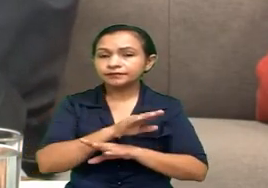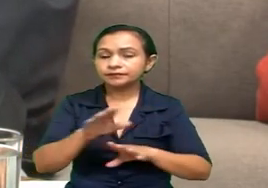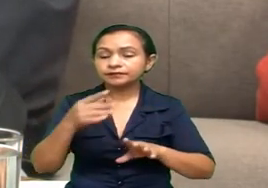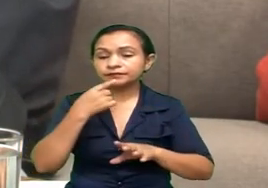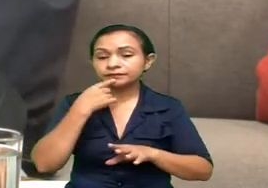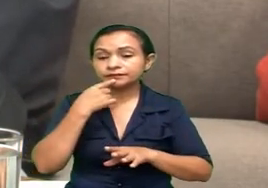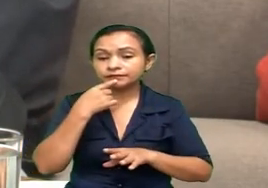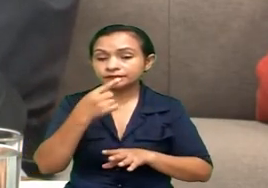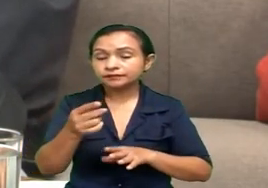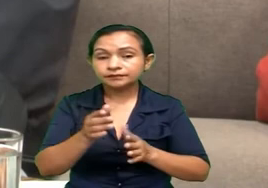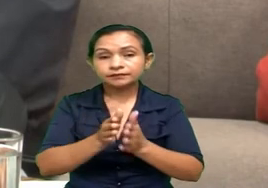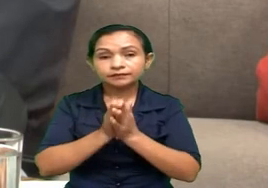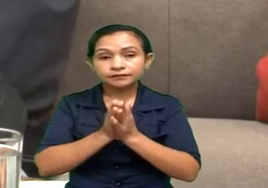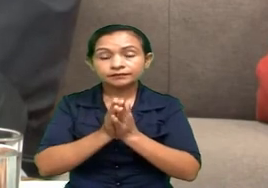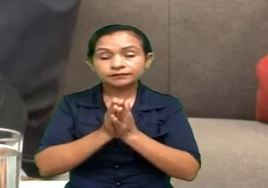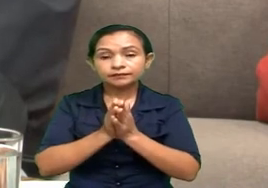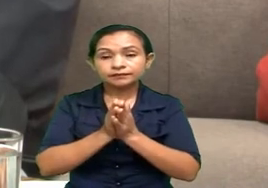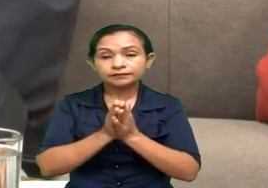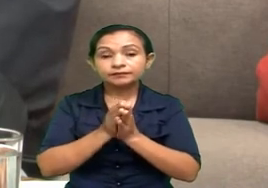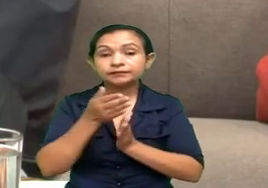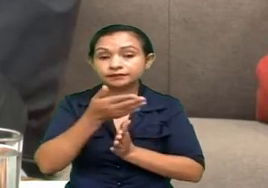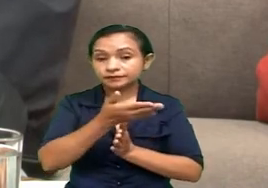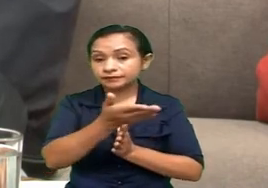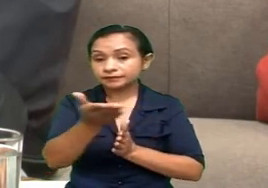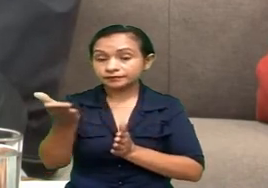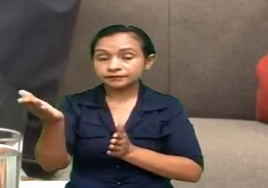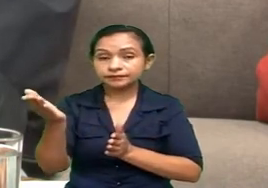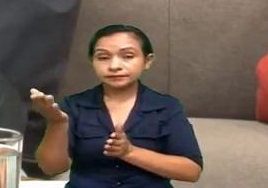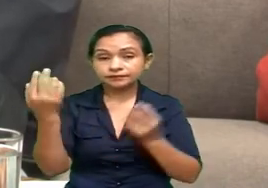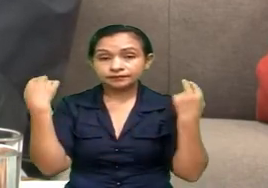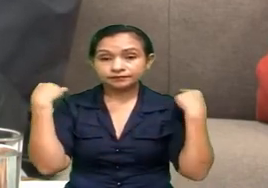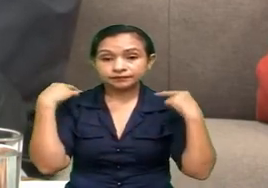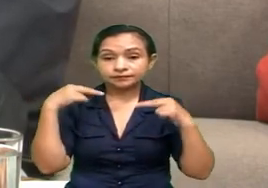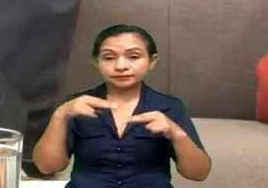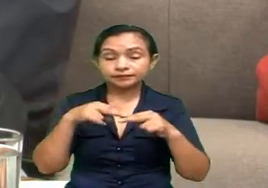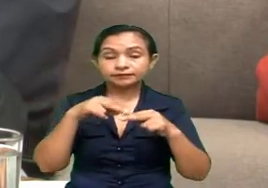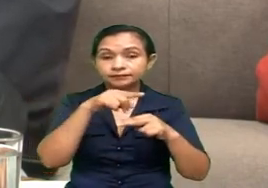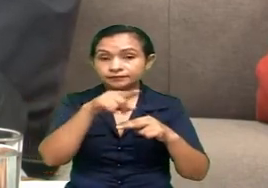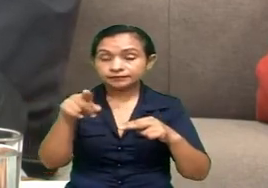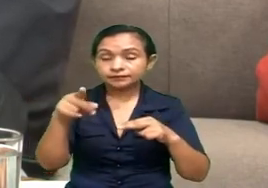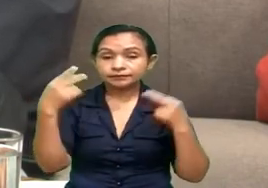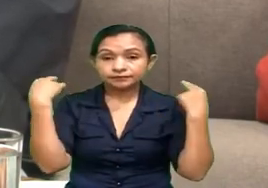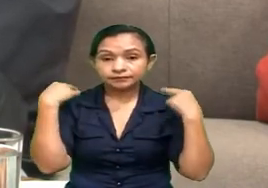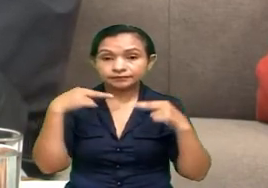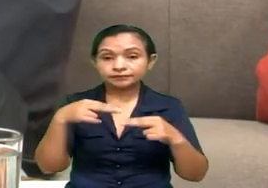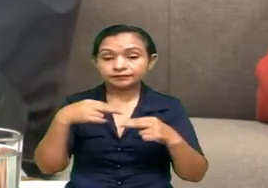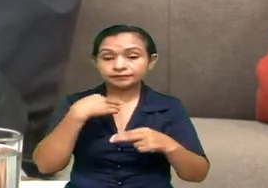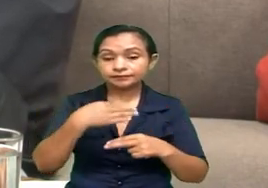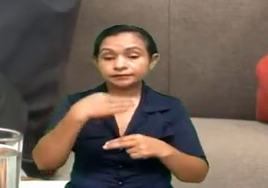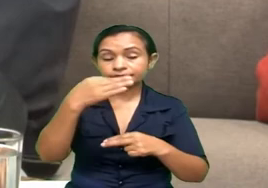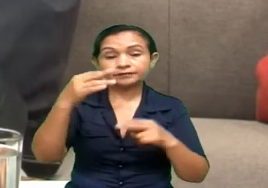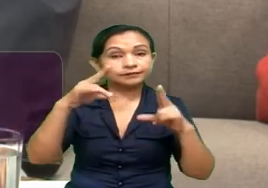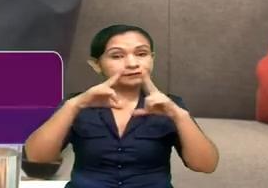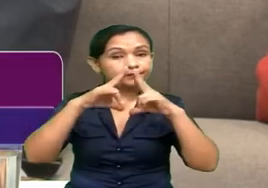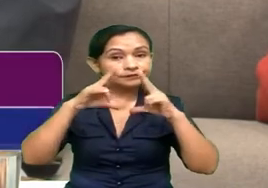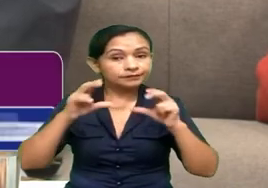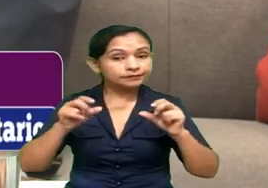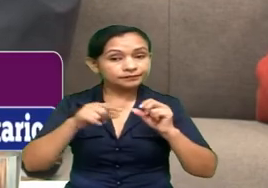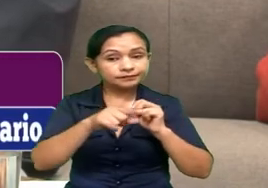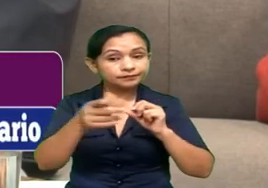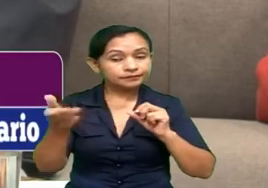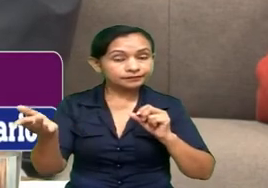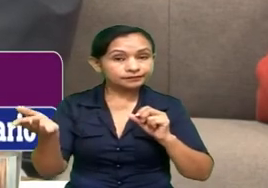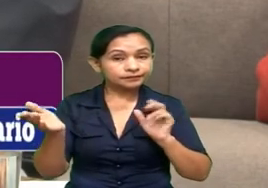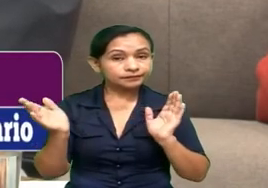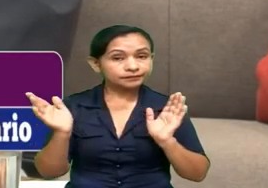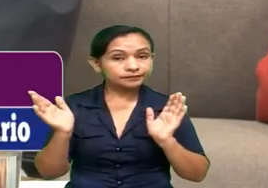recomendación es de que en manos de ellos, de los profesores y profesores, está el futuro de Nicaragua, porque ellos son los que